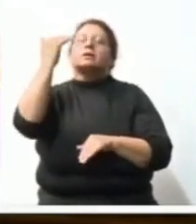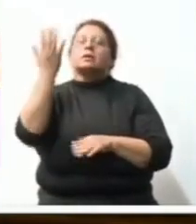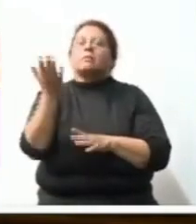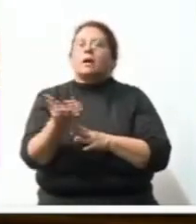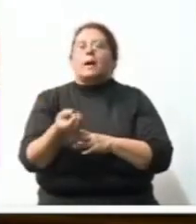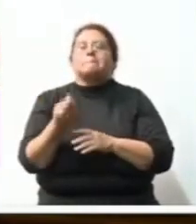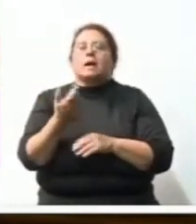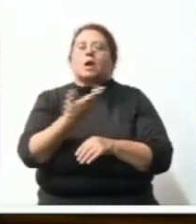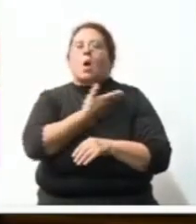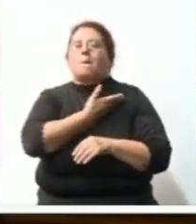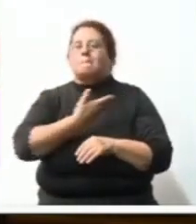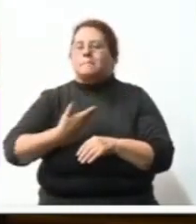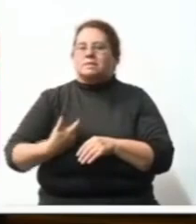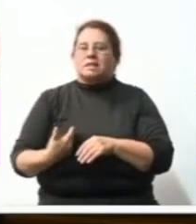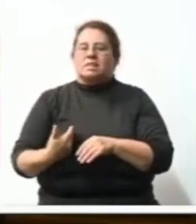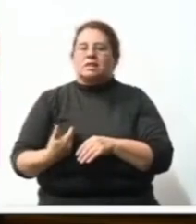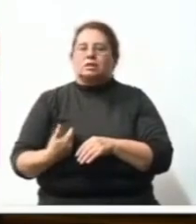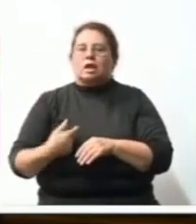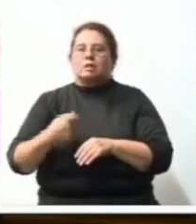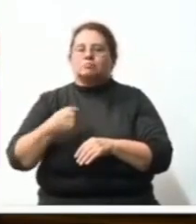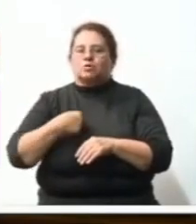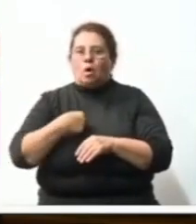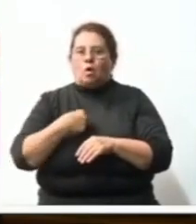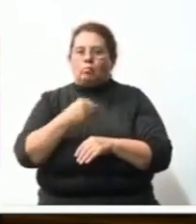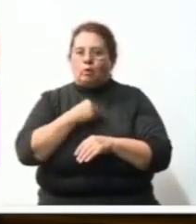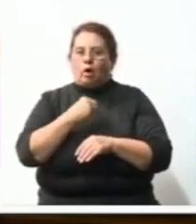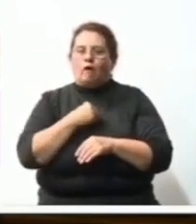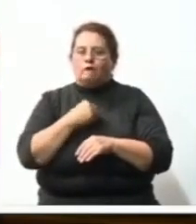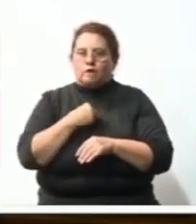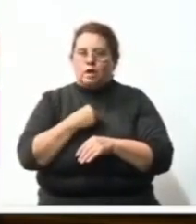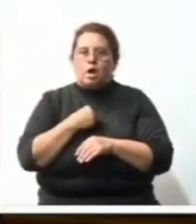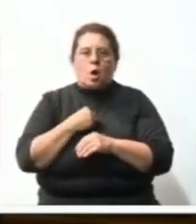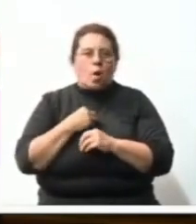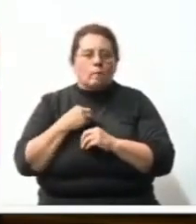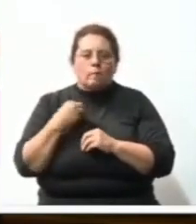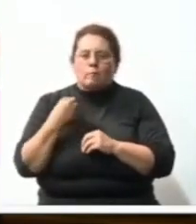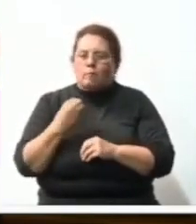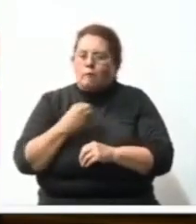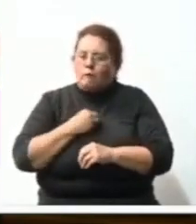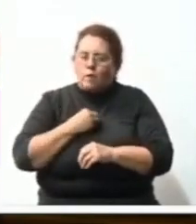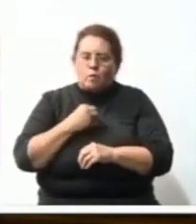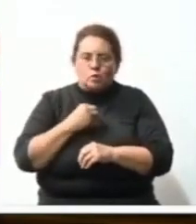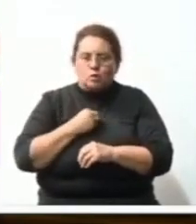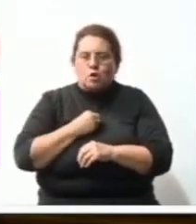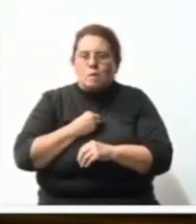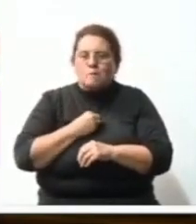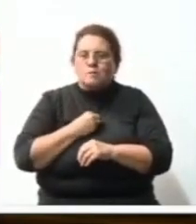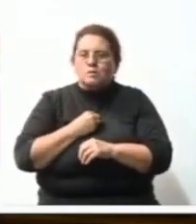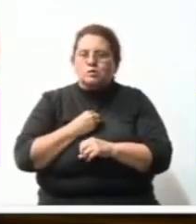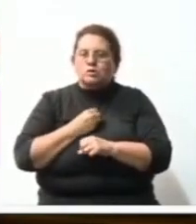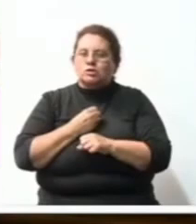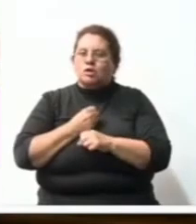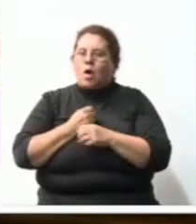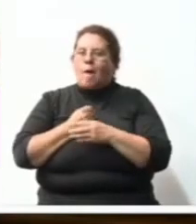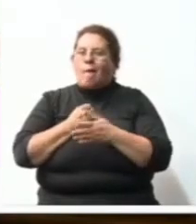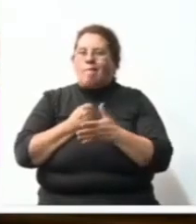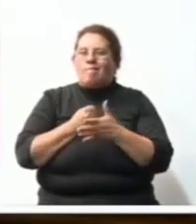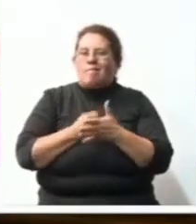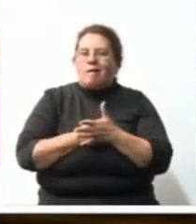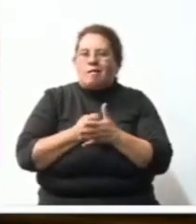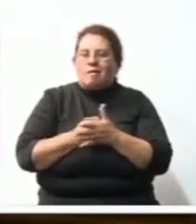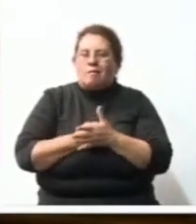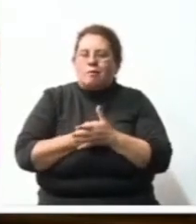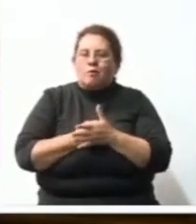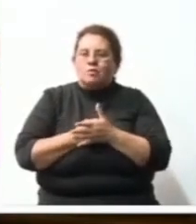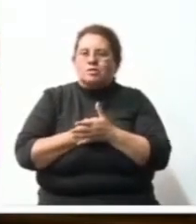señor presidente Yo confío confío mucho en la resistencia del pueblo